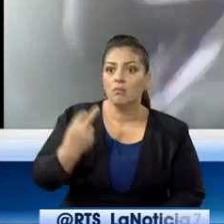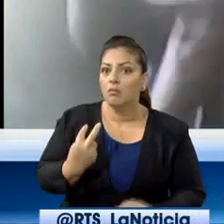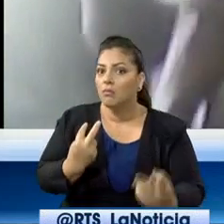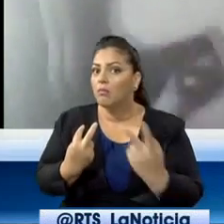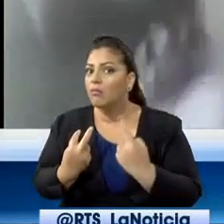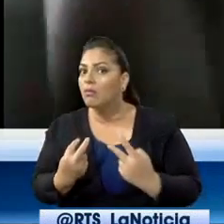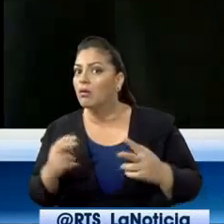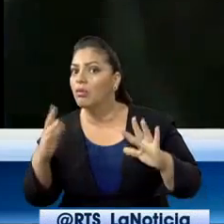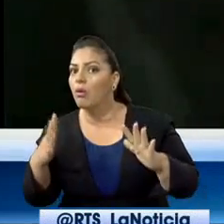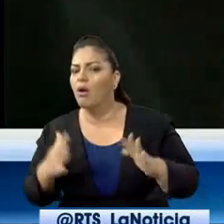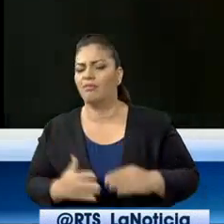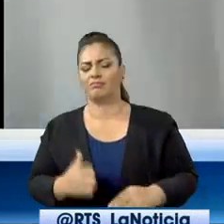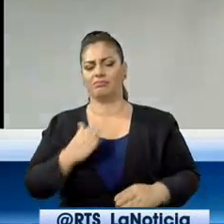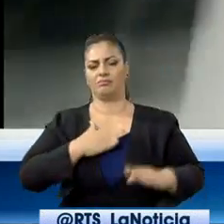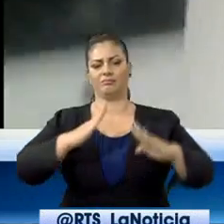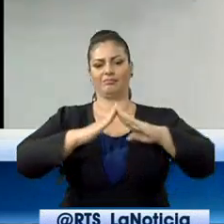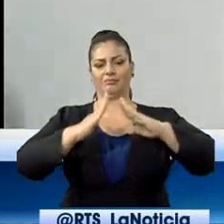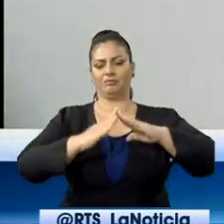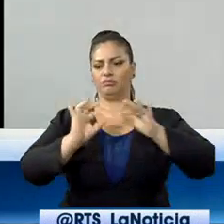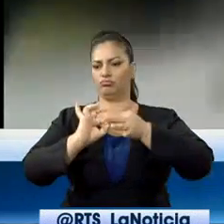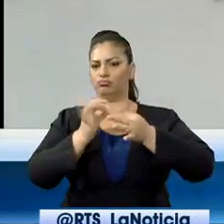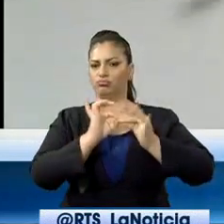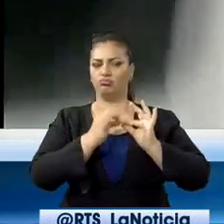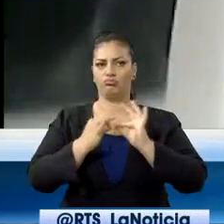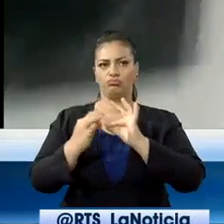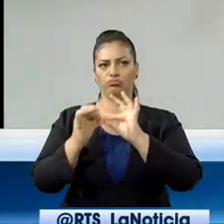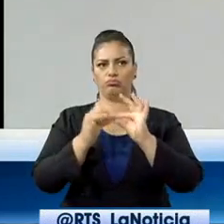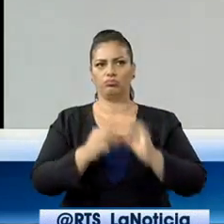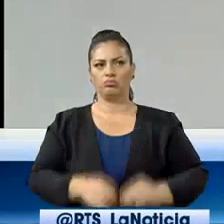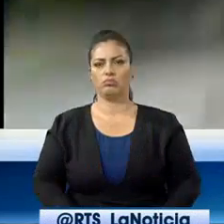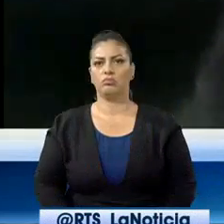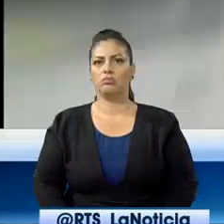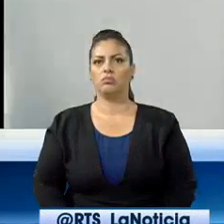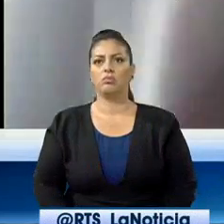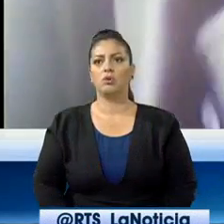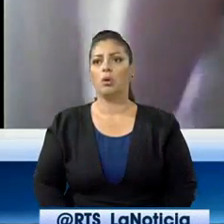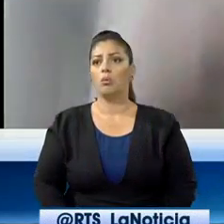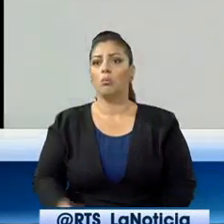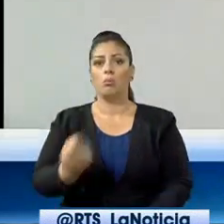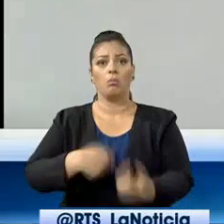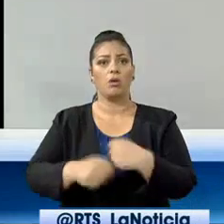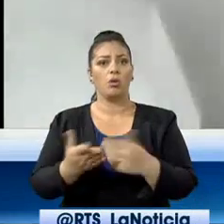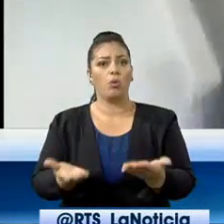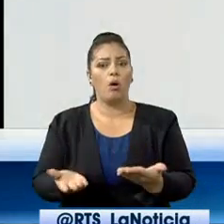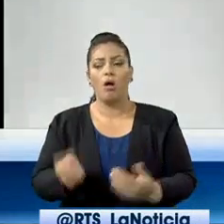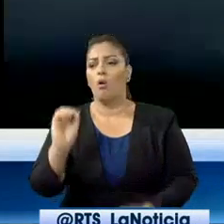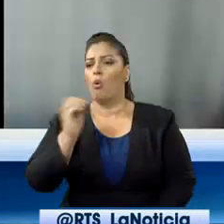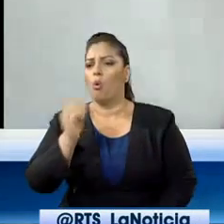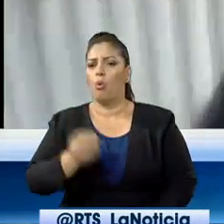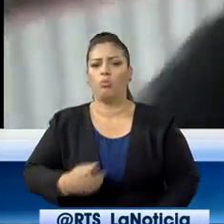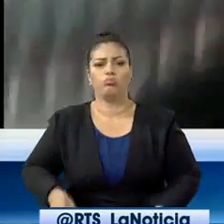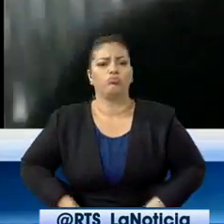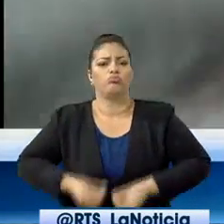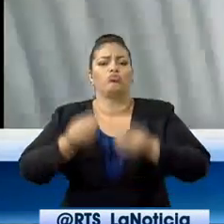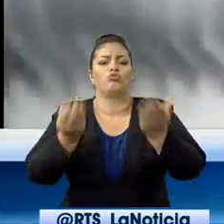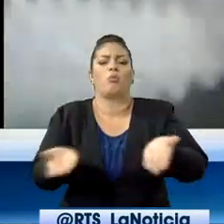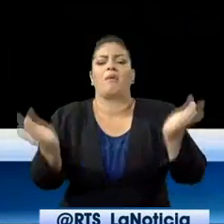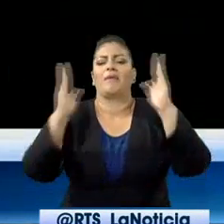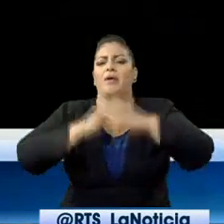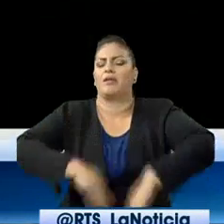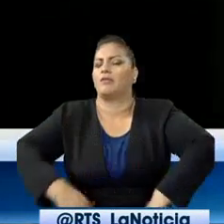sitio. Así la regale, está cometiendo un delito. La pena sanción es de la misma manera, como le digo, de